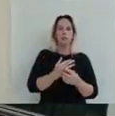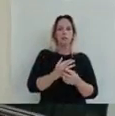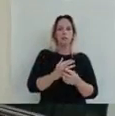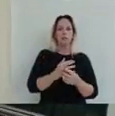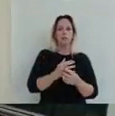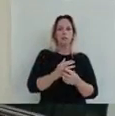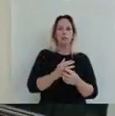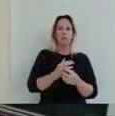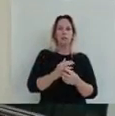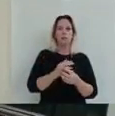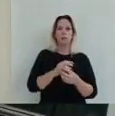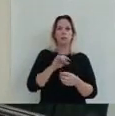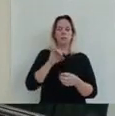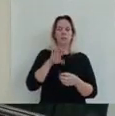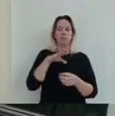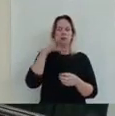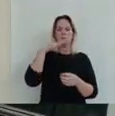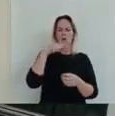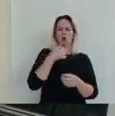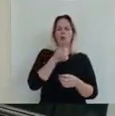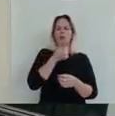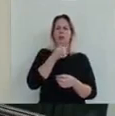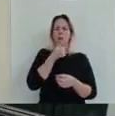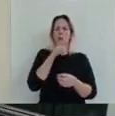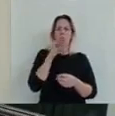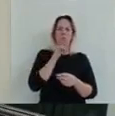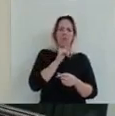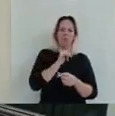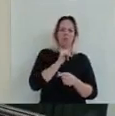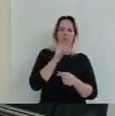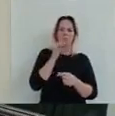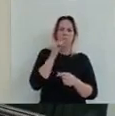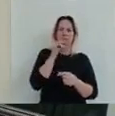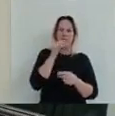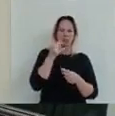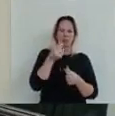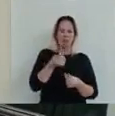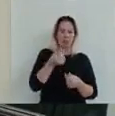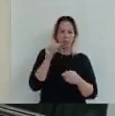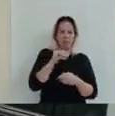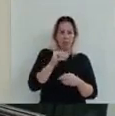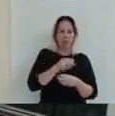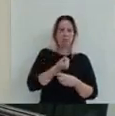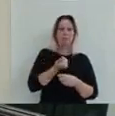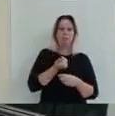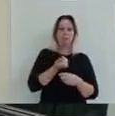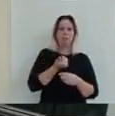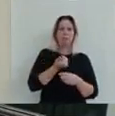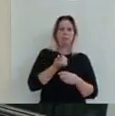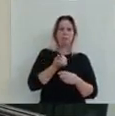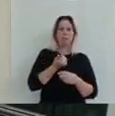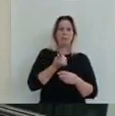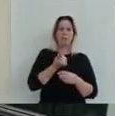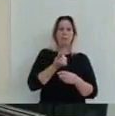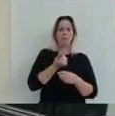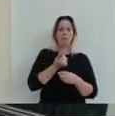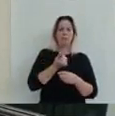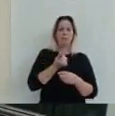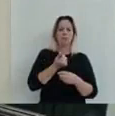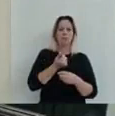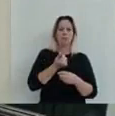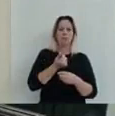desagradable en el agua, sino que en algunos casos estas floraciones de organismo son acompañadas por síntesis y liberación de